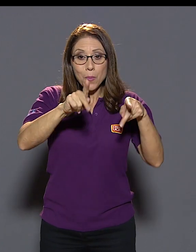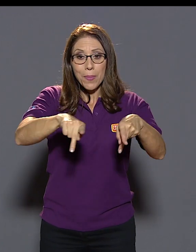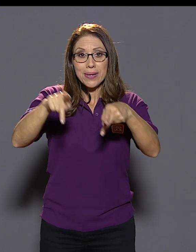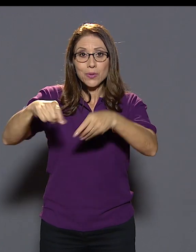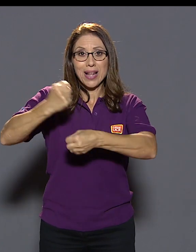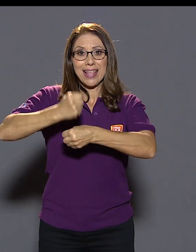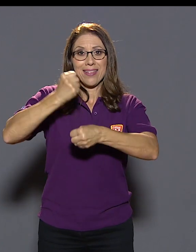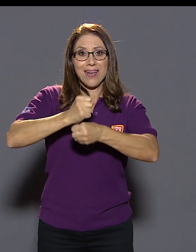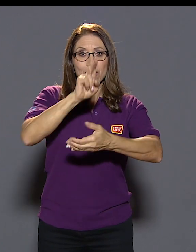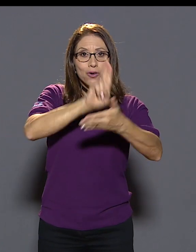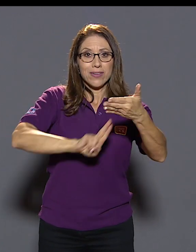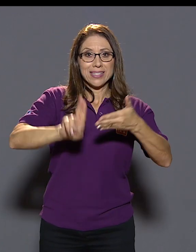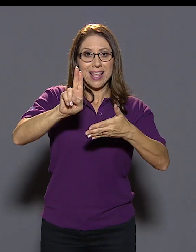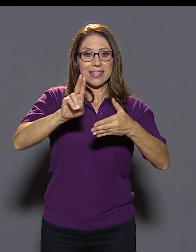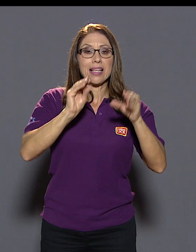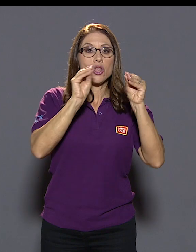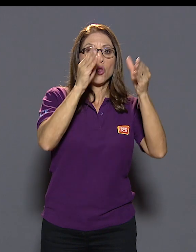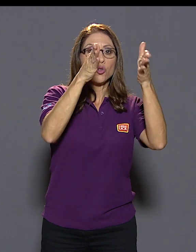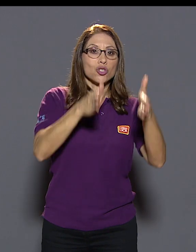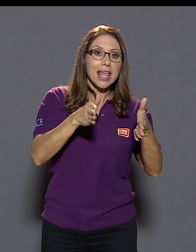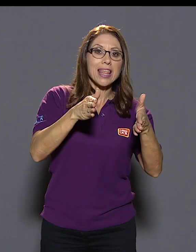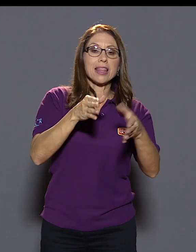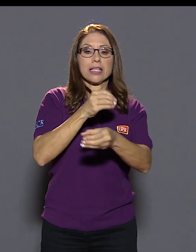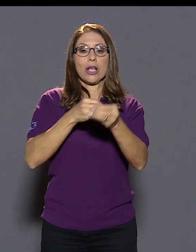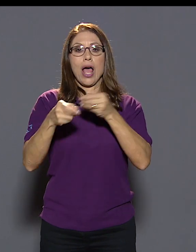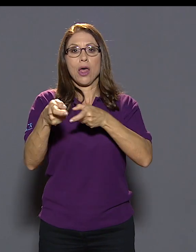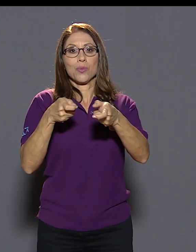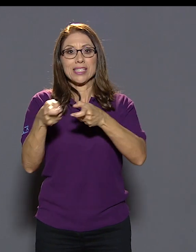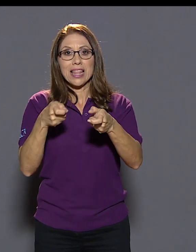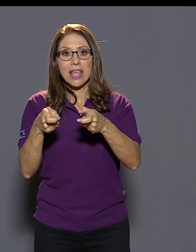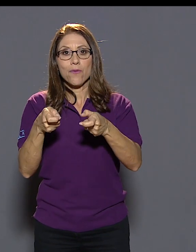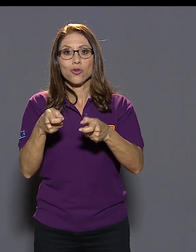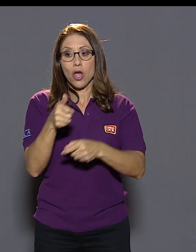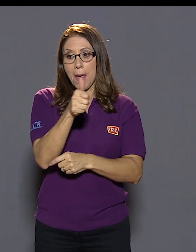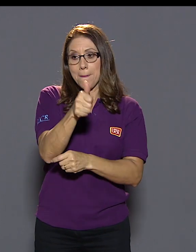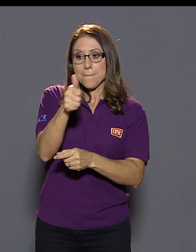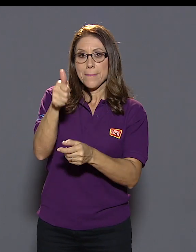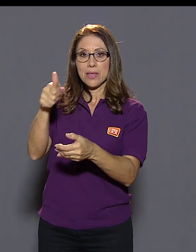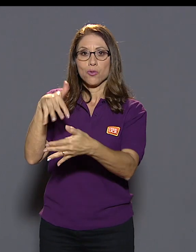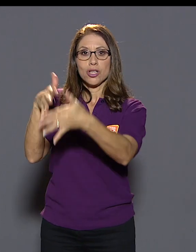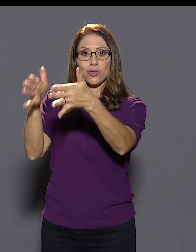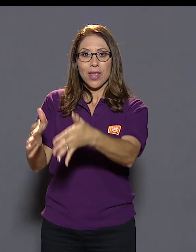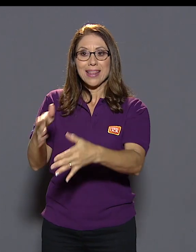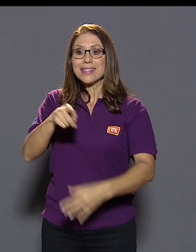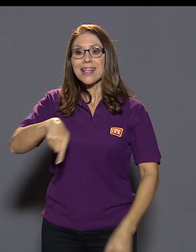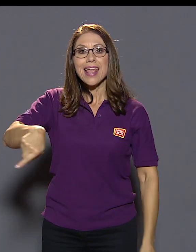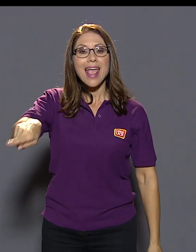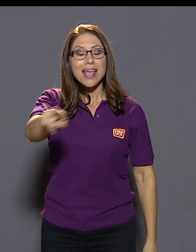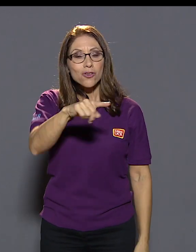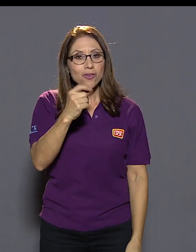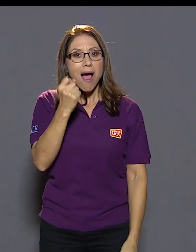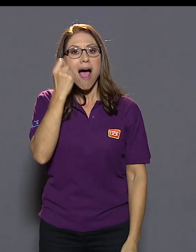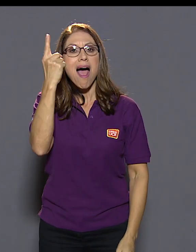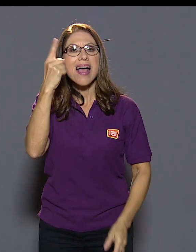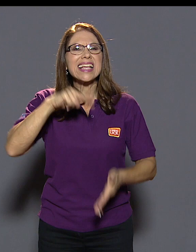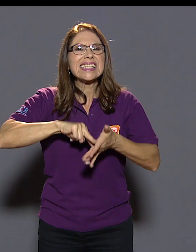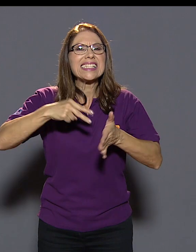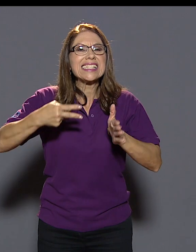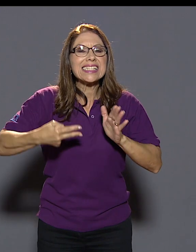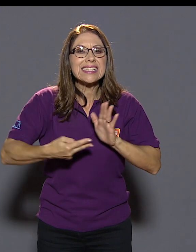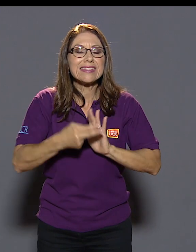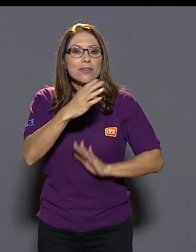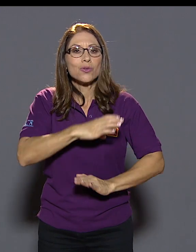las universidades, tanto docentes como administrativos y los mismos estudiantes, sobre qué es realmente